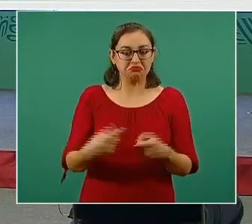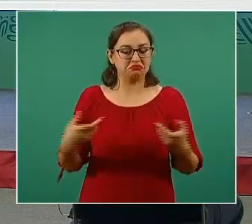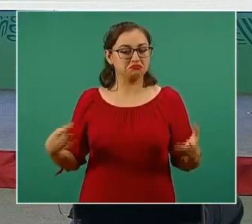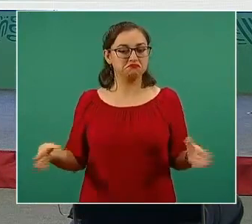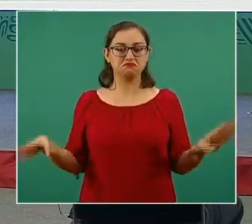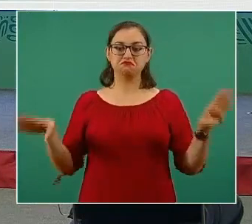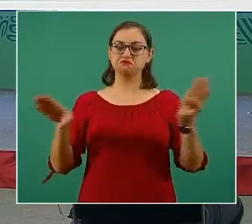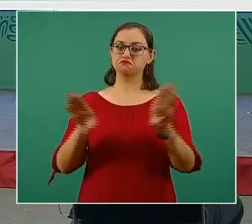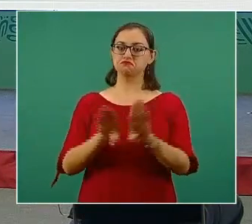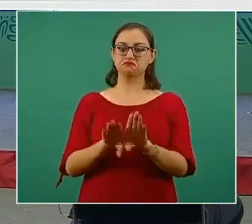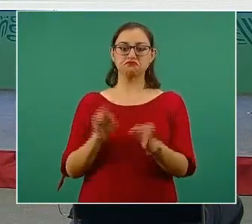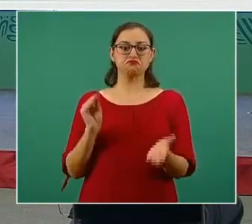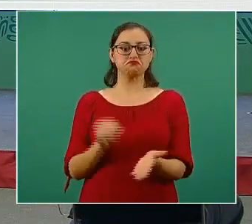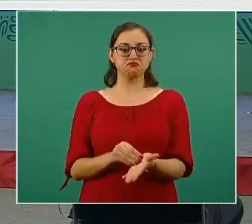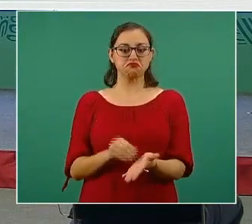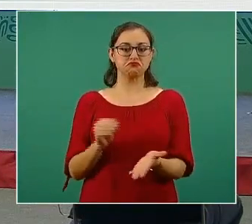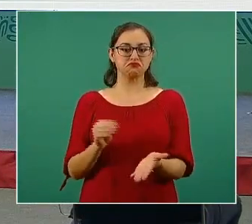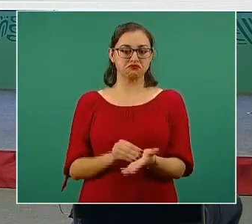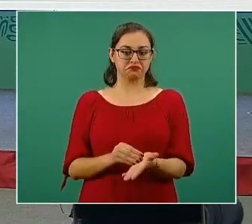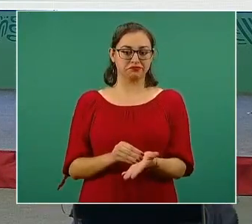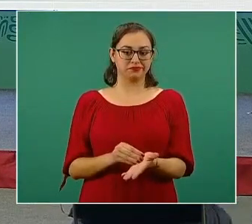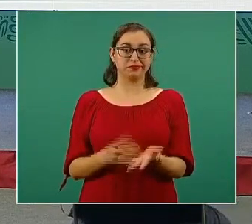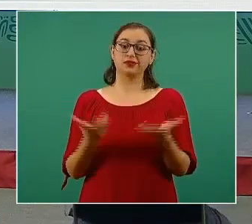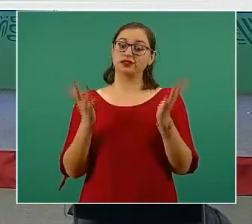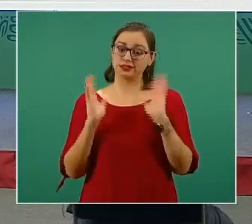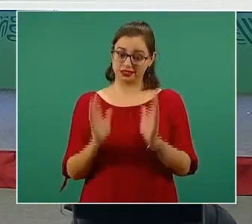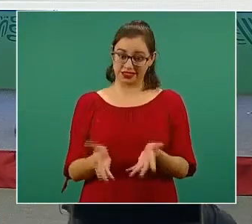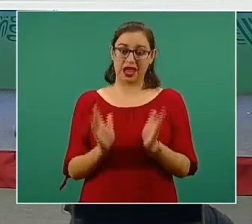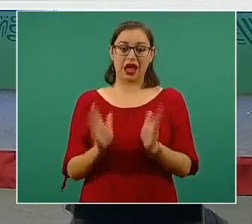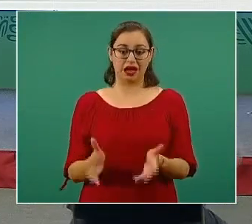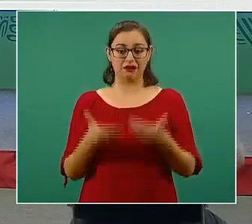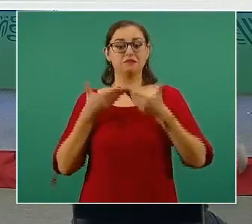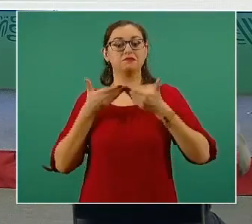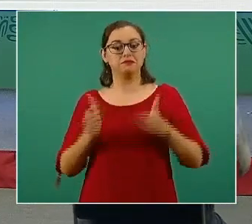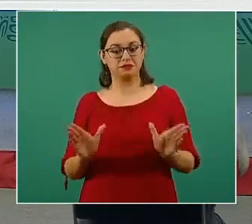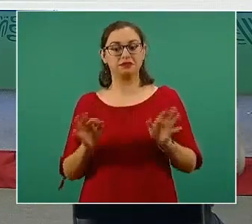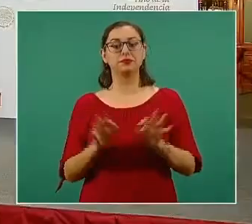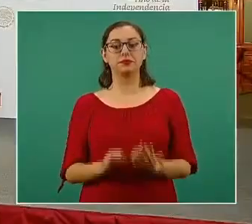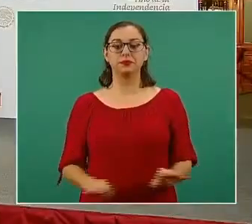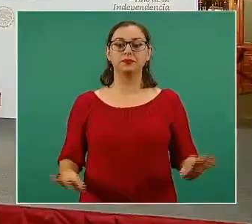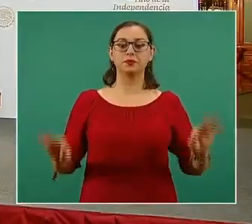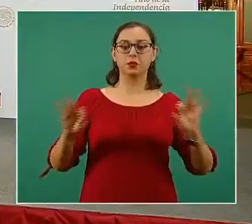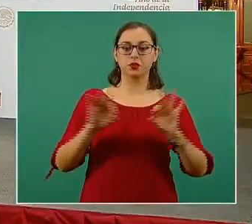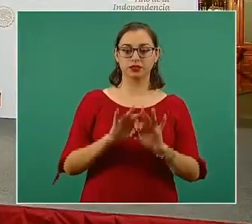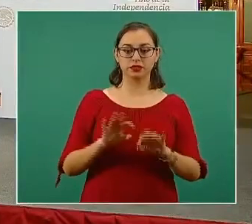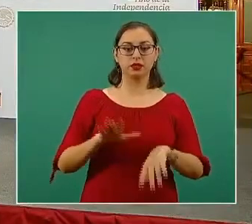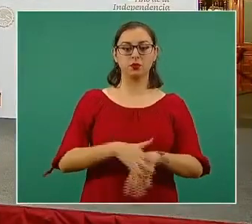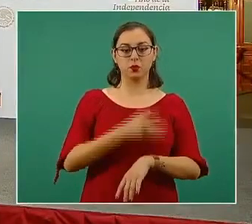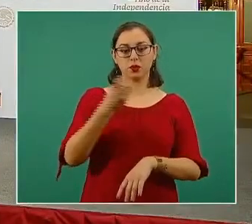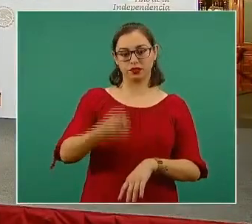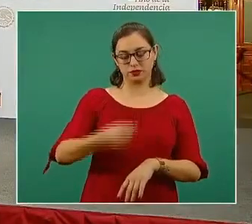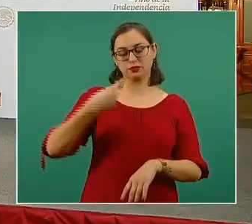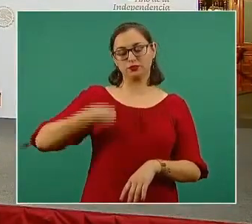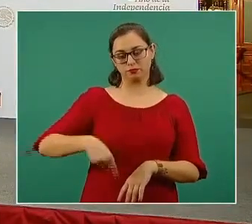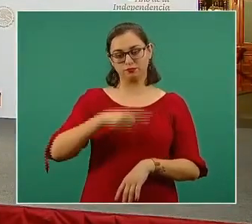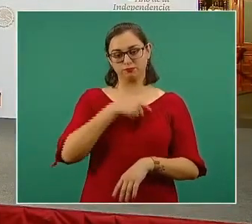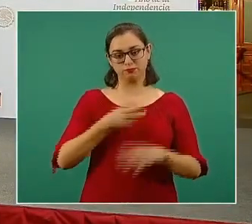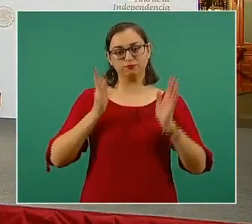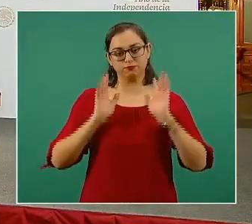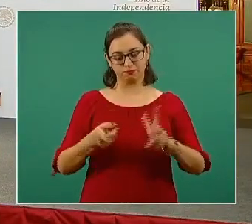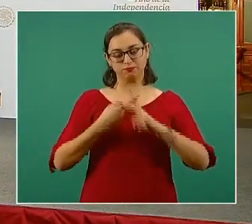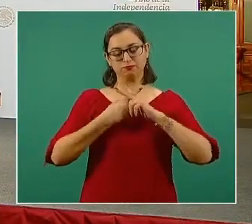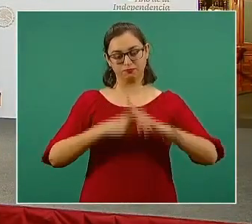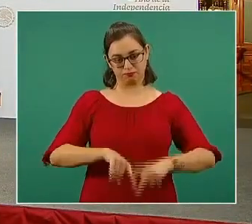los recintos escolares y es muy importante ya restablecerlos. Por eso estamos vacunando a personal